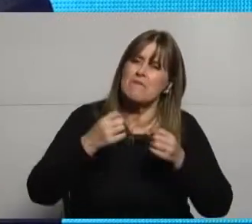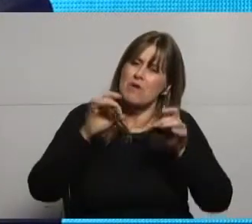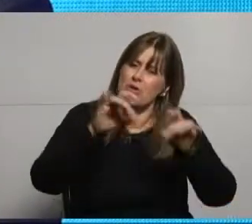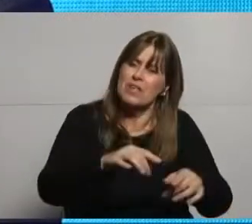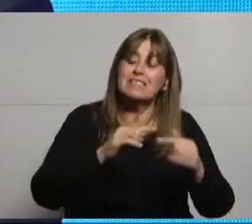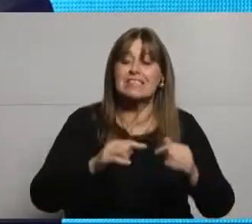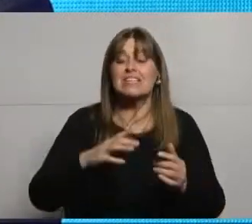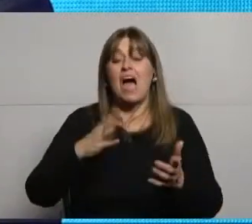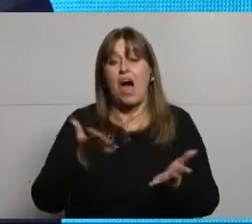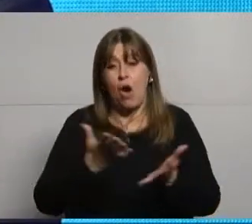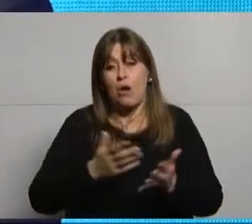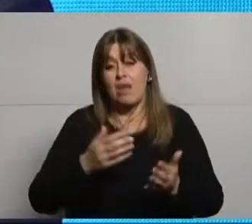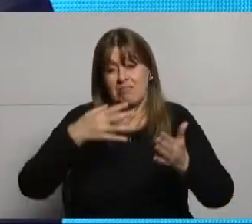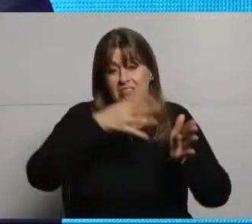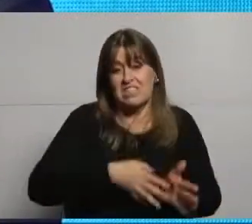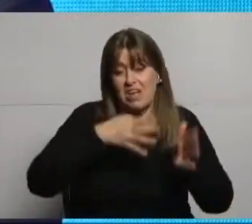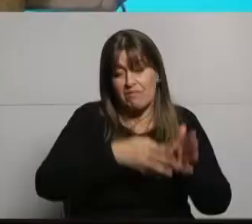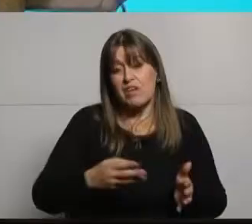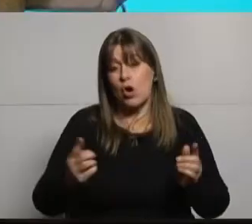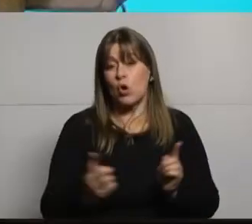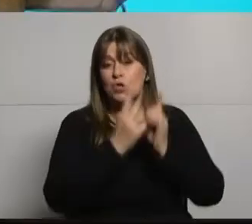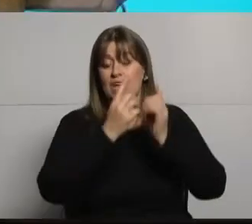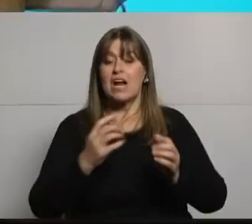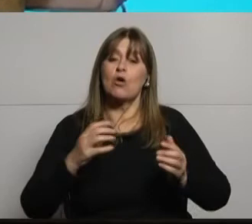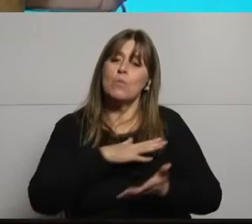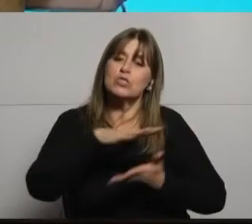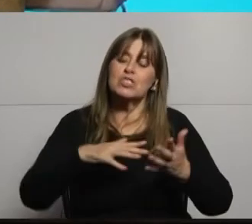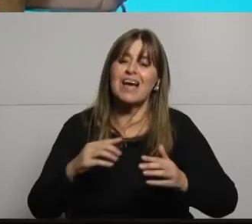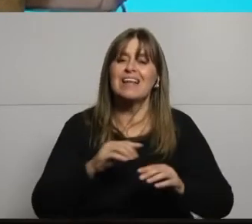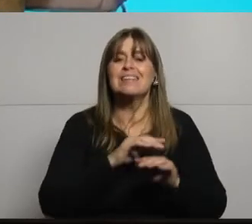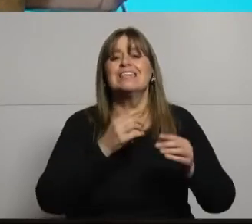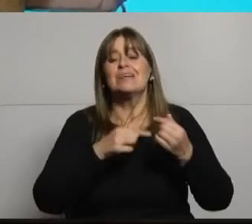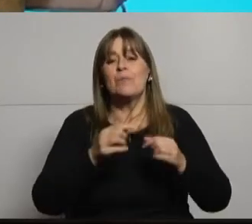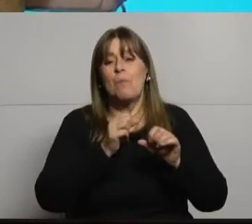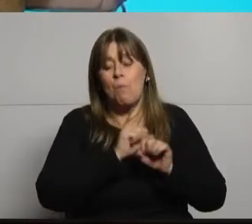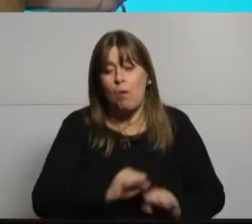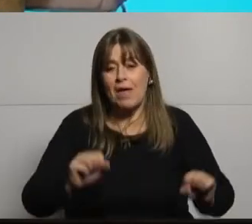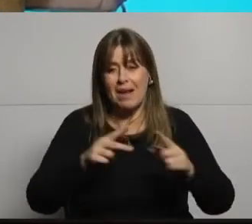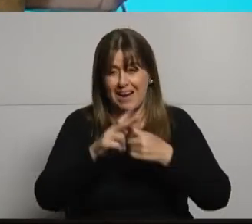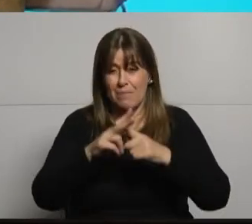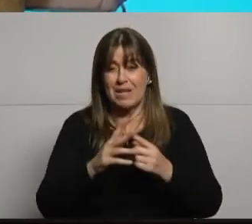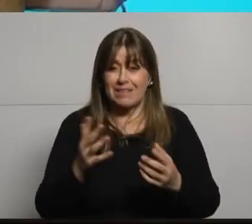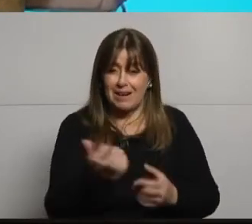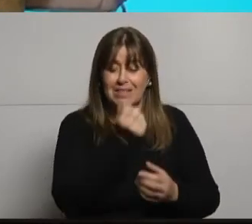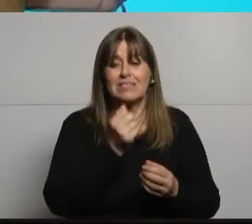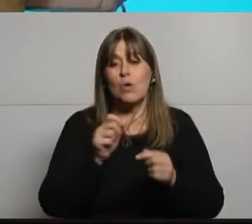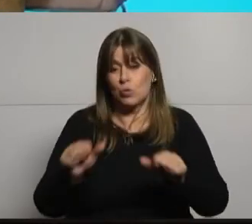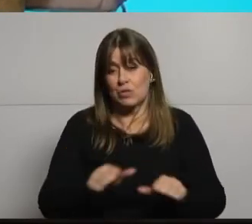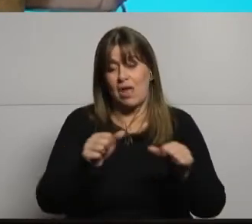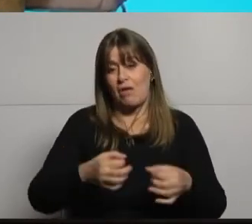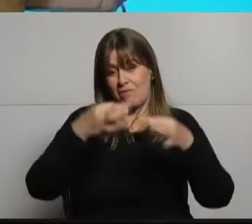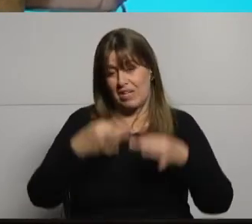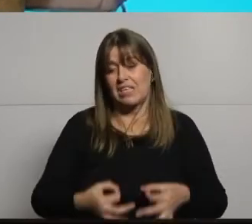eso como sociedad nos tiene que encontrar alineados para que estas herramientas que hoy están al alcance de la mano puedan ser utilizadas de manera